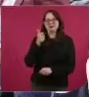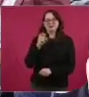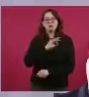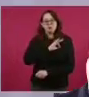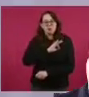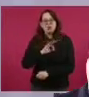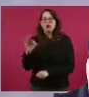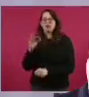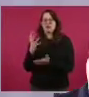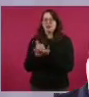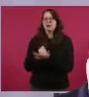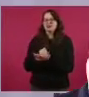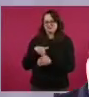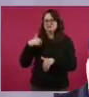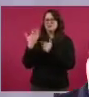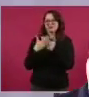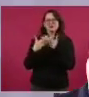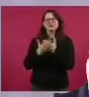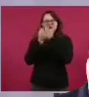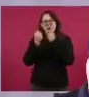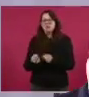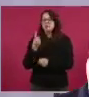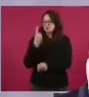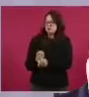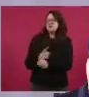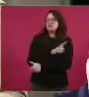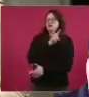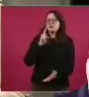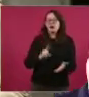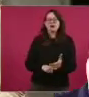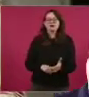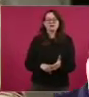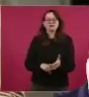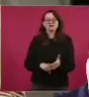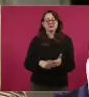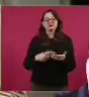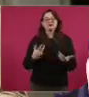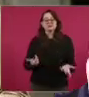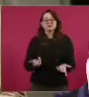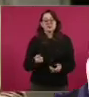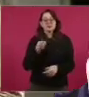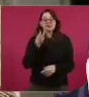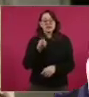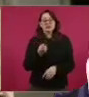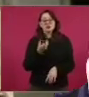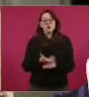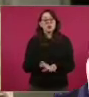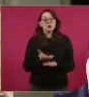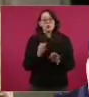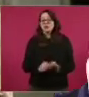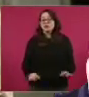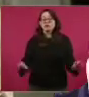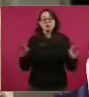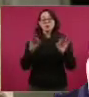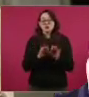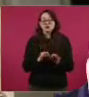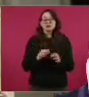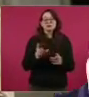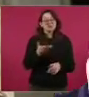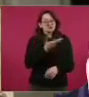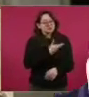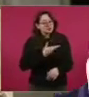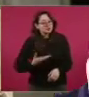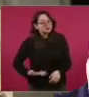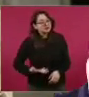posible. Y aquí en este renglón quisiera hacer hincapié en lo trascendente que ha sido tu labor,